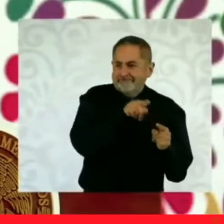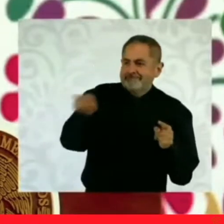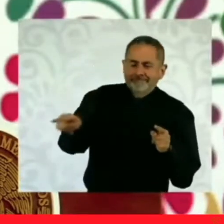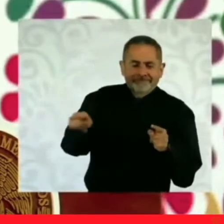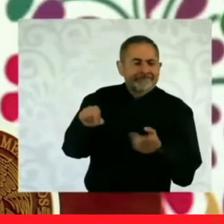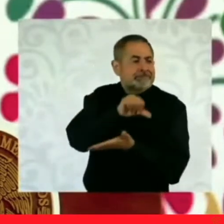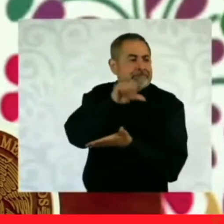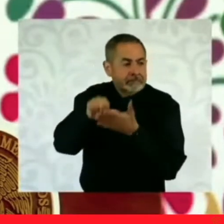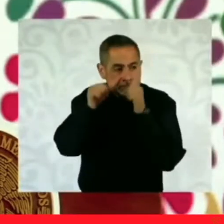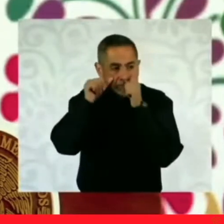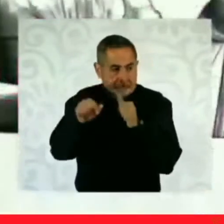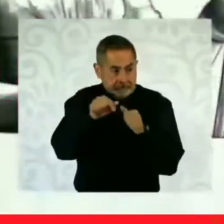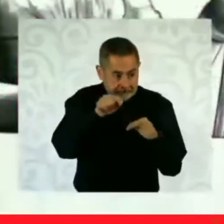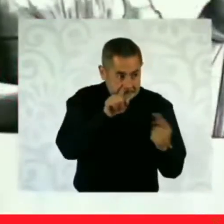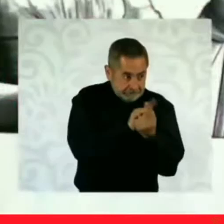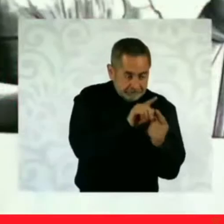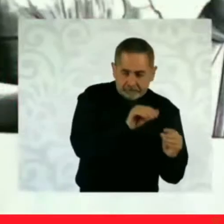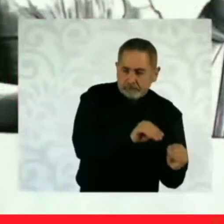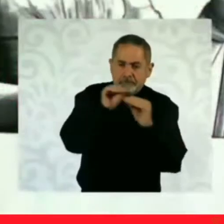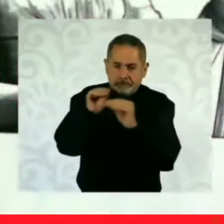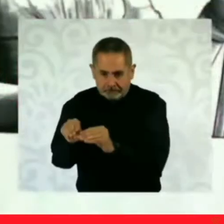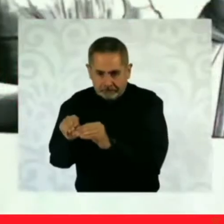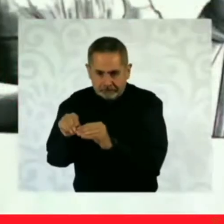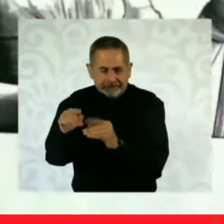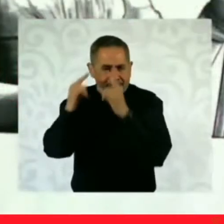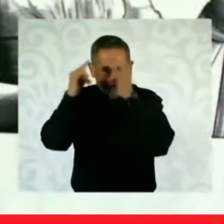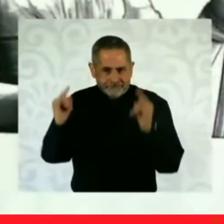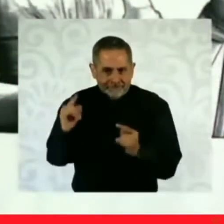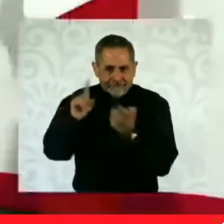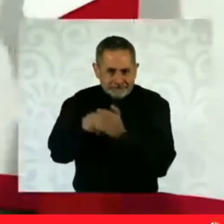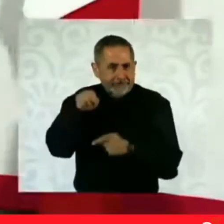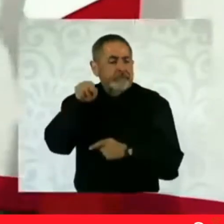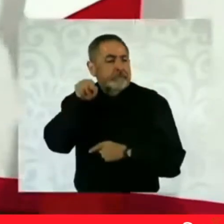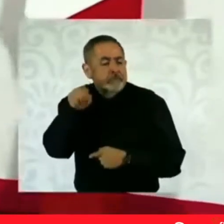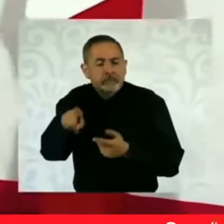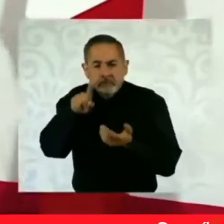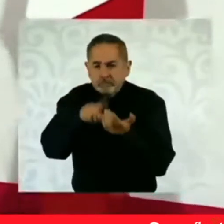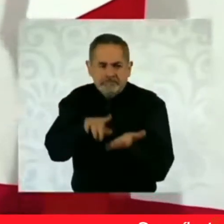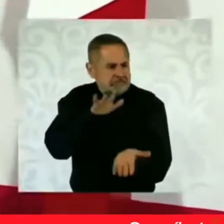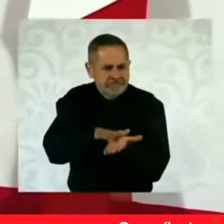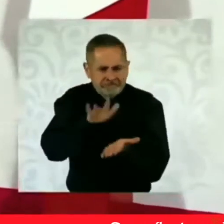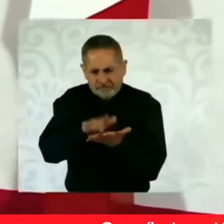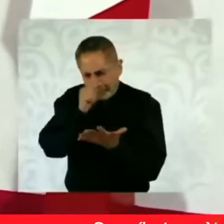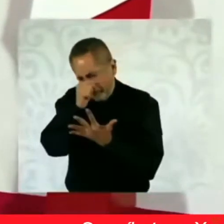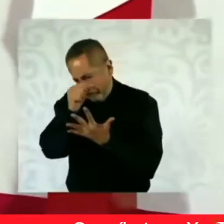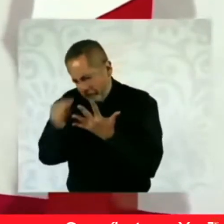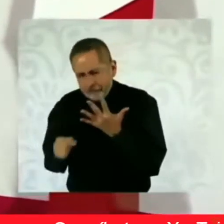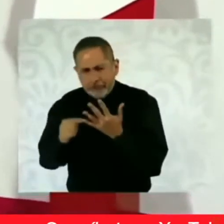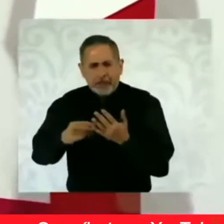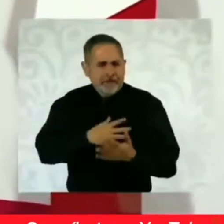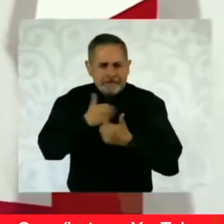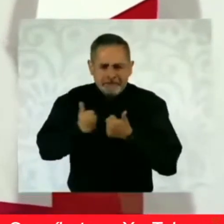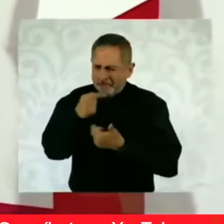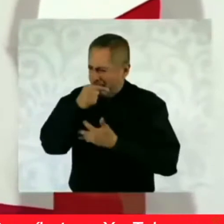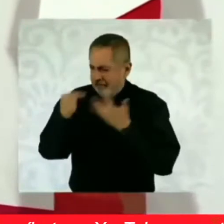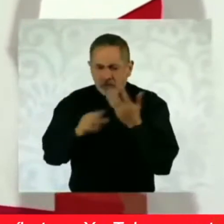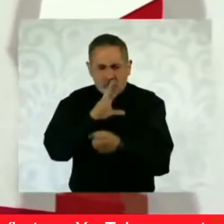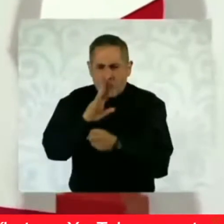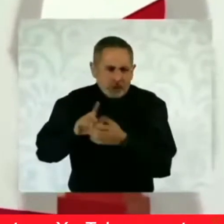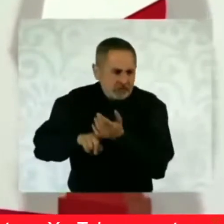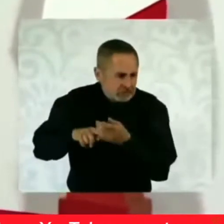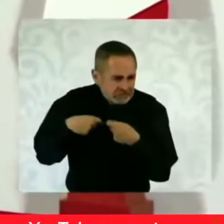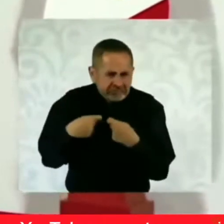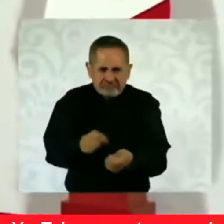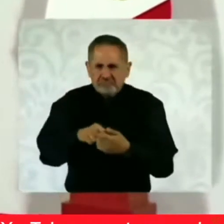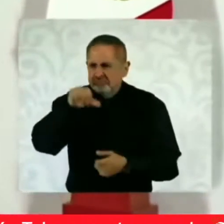atención. En el centro de atención, ¿qué van a tener? De inmediato todos los apoyos del bienestar, todos.